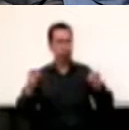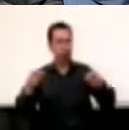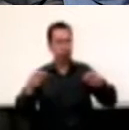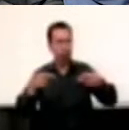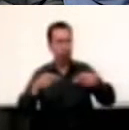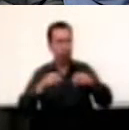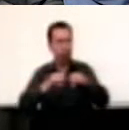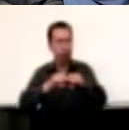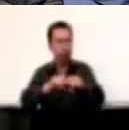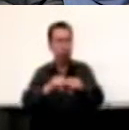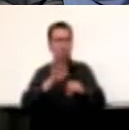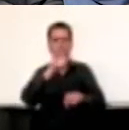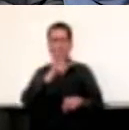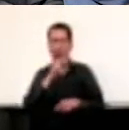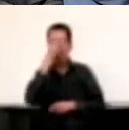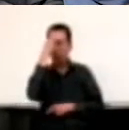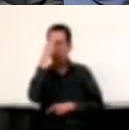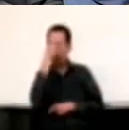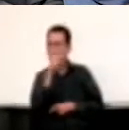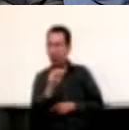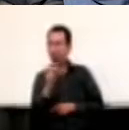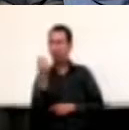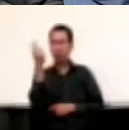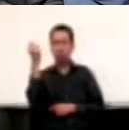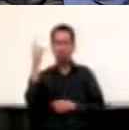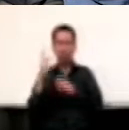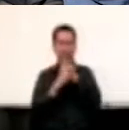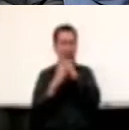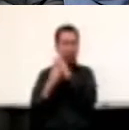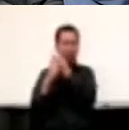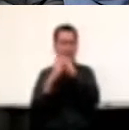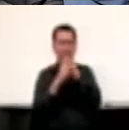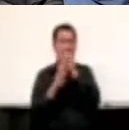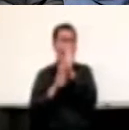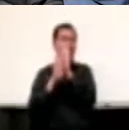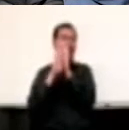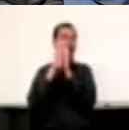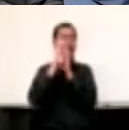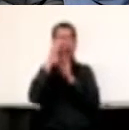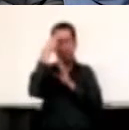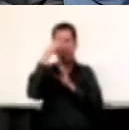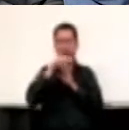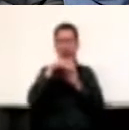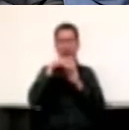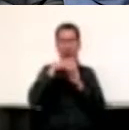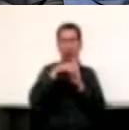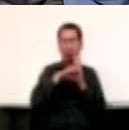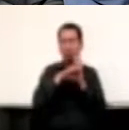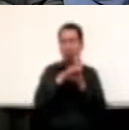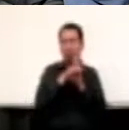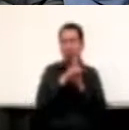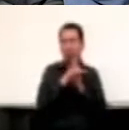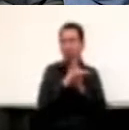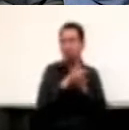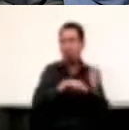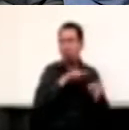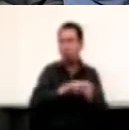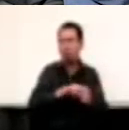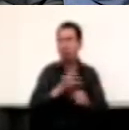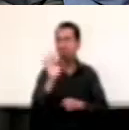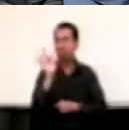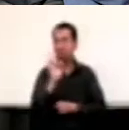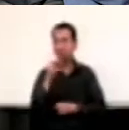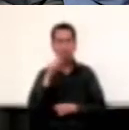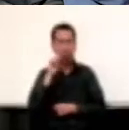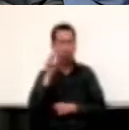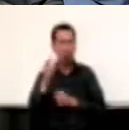que México va un poquito atrás de las tendencias y de alguna forma un poquito separadas, digamos, las tendencias en el caso mexicano de su